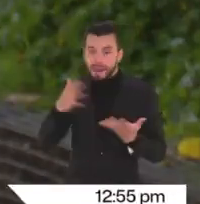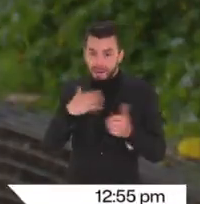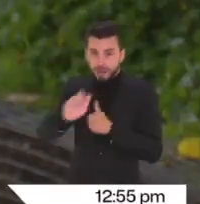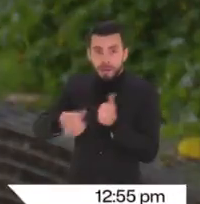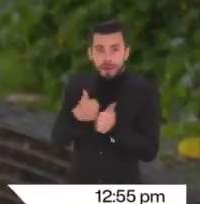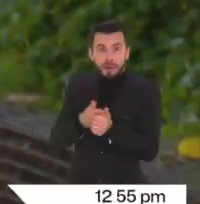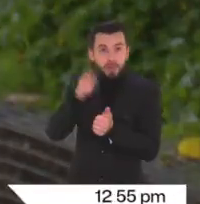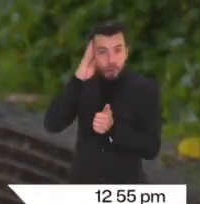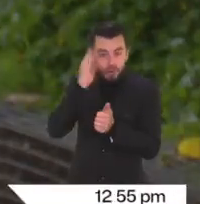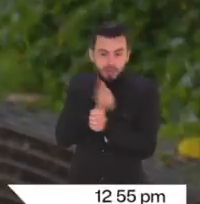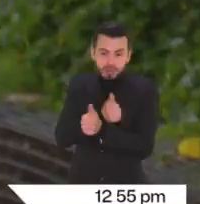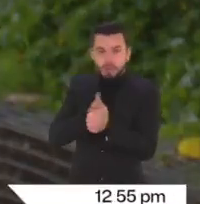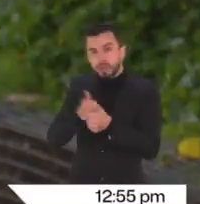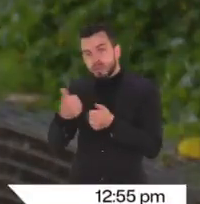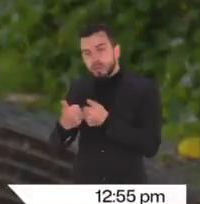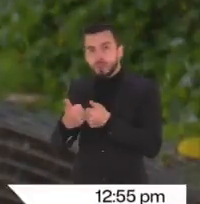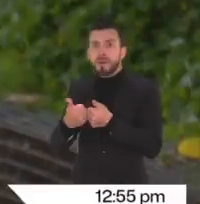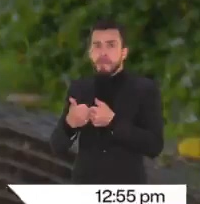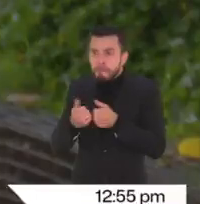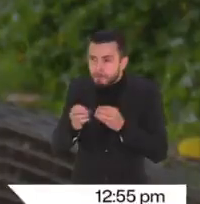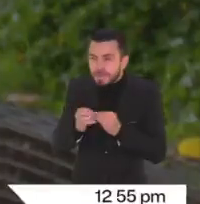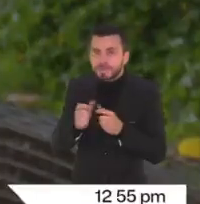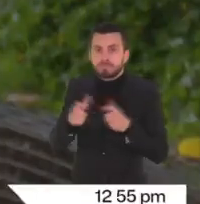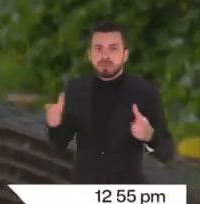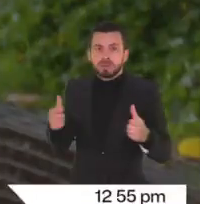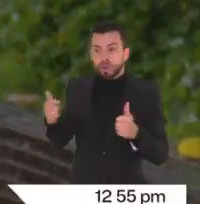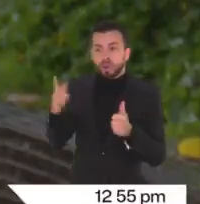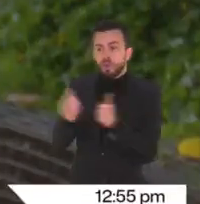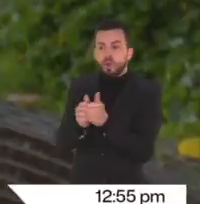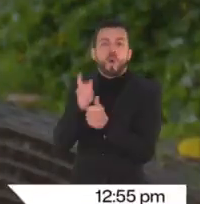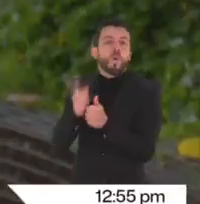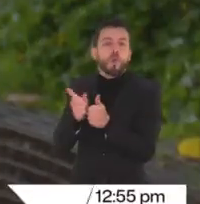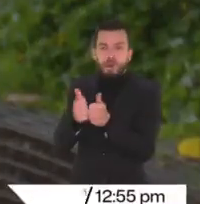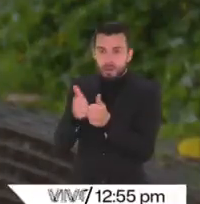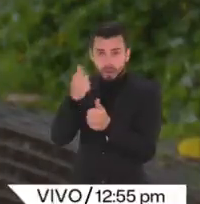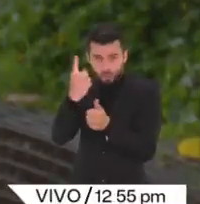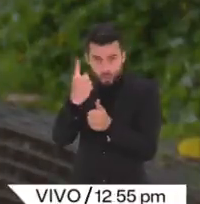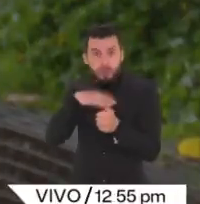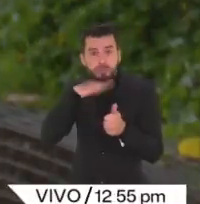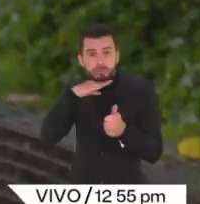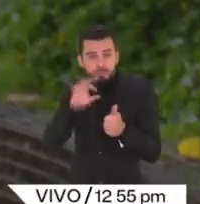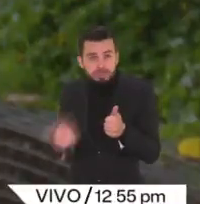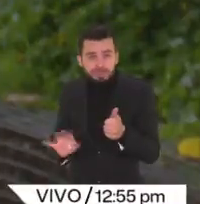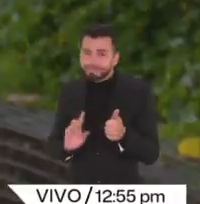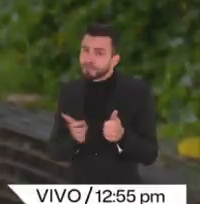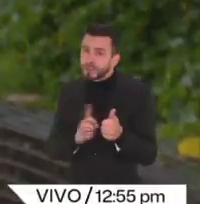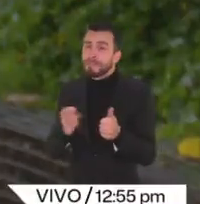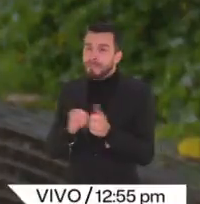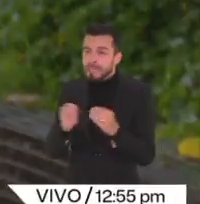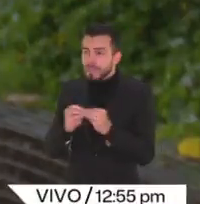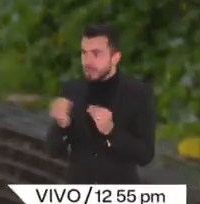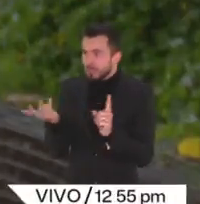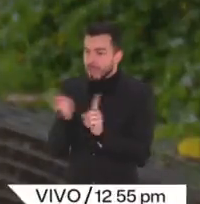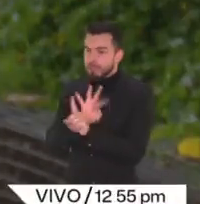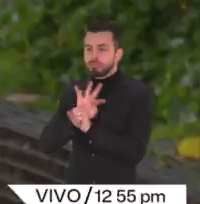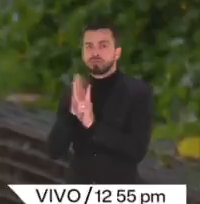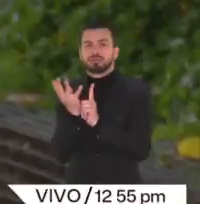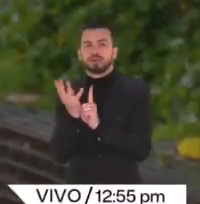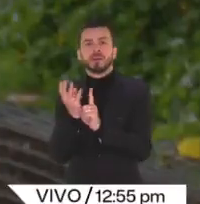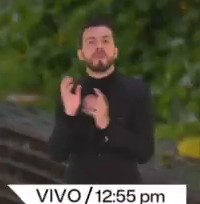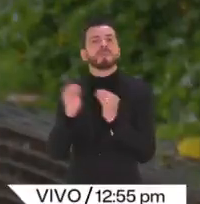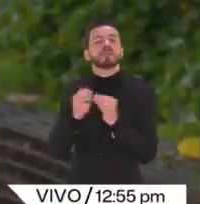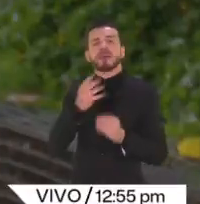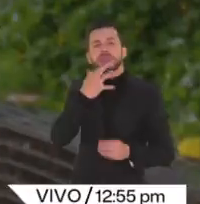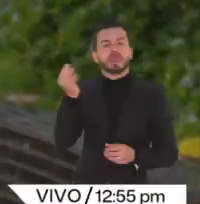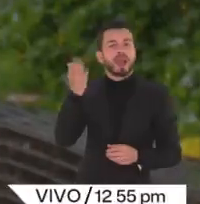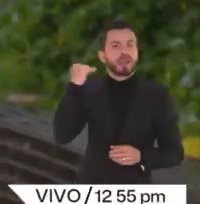de seguridad. En este momento tiene uno, pero dice que no es suficiente. También denuncia que en el 2022